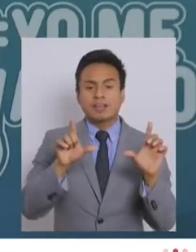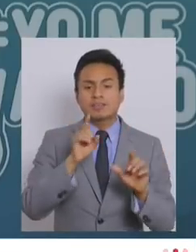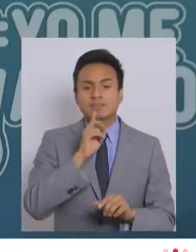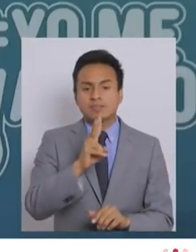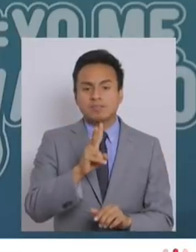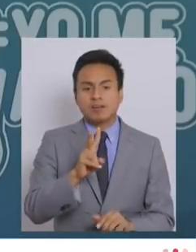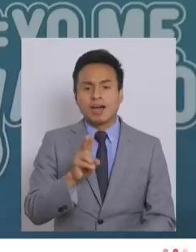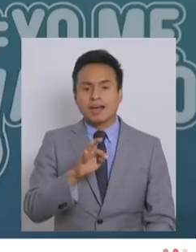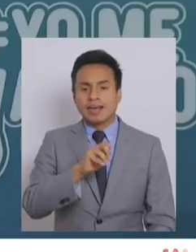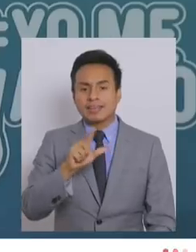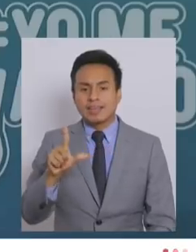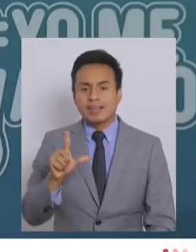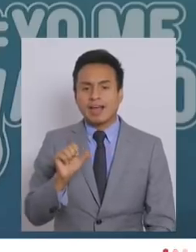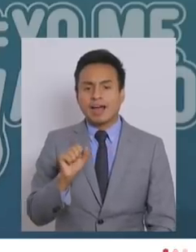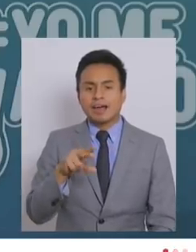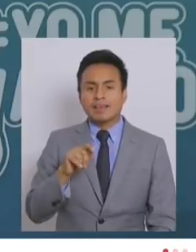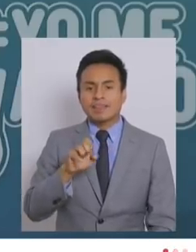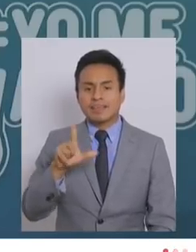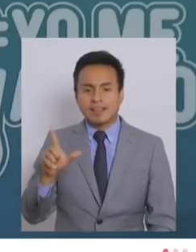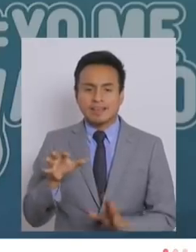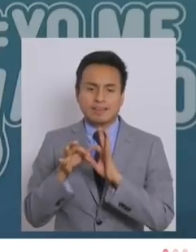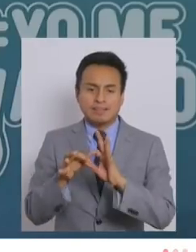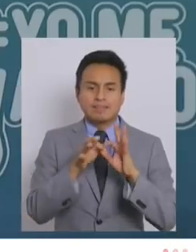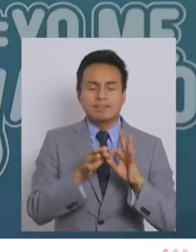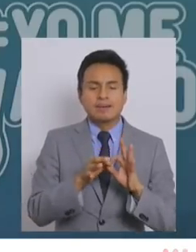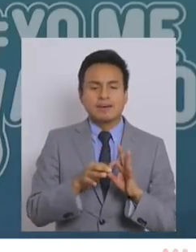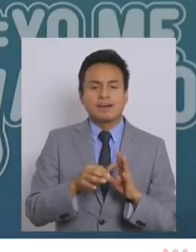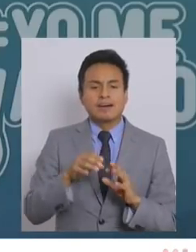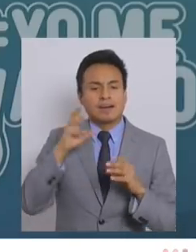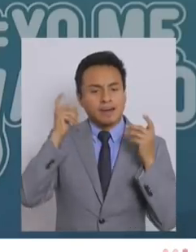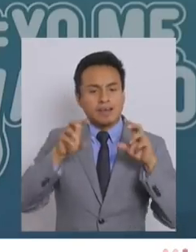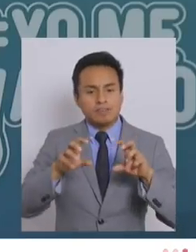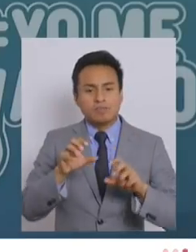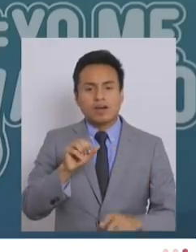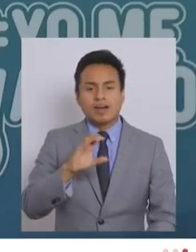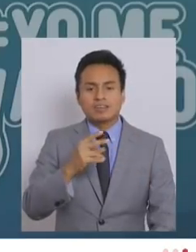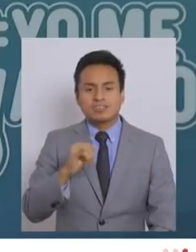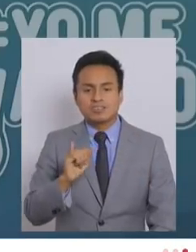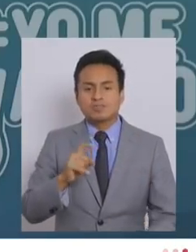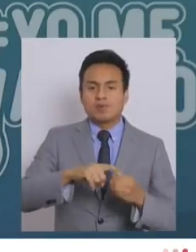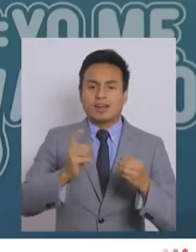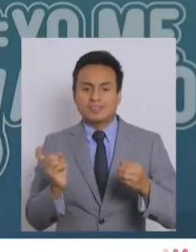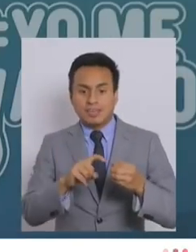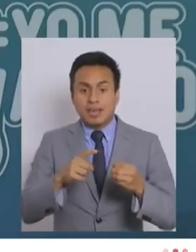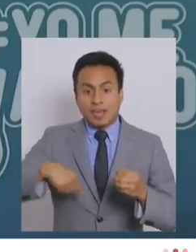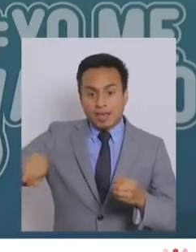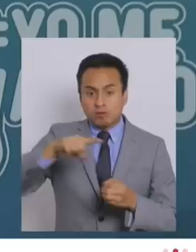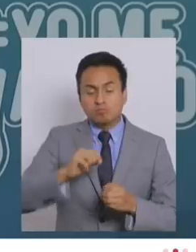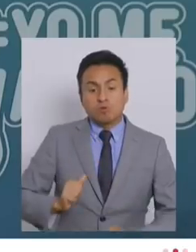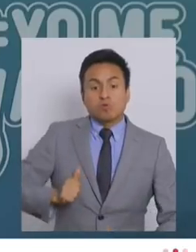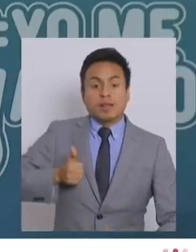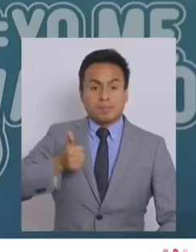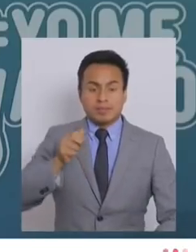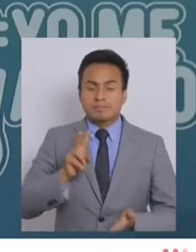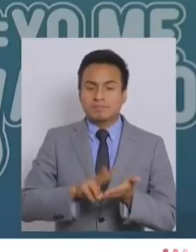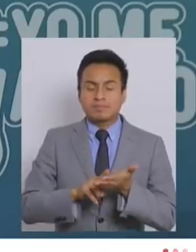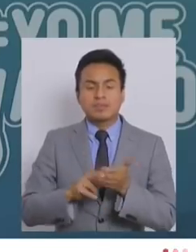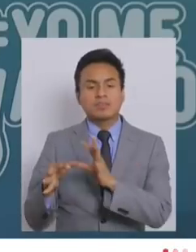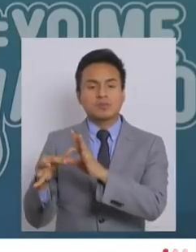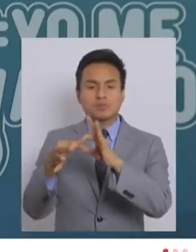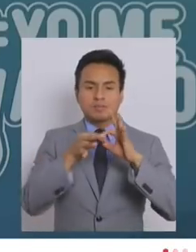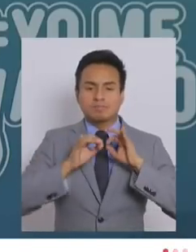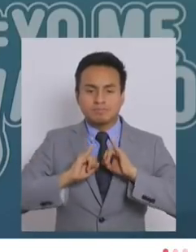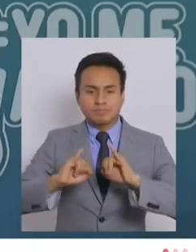marcatel y anatel y en la radio archi y no archi que voluntariamente se unen a esta